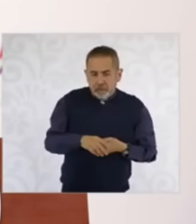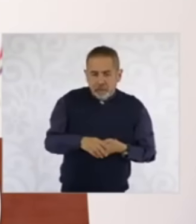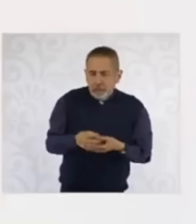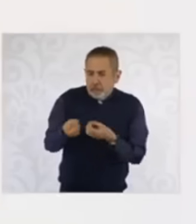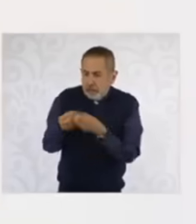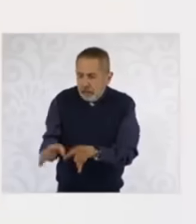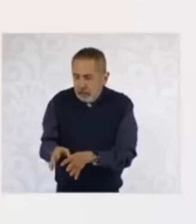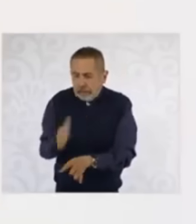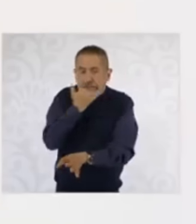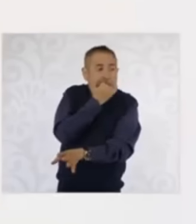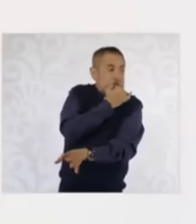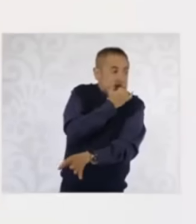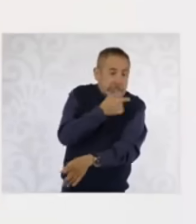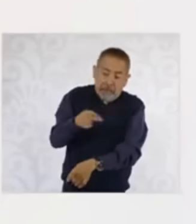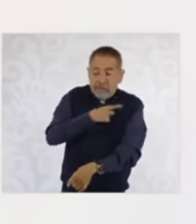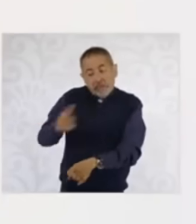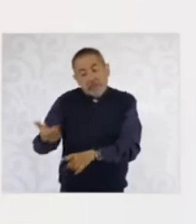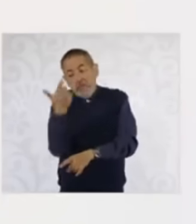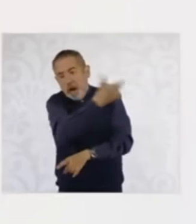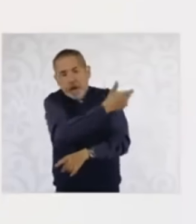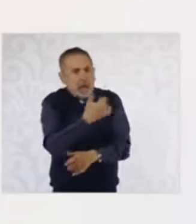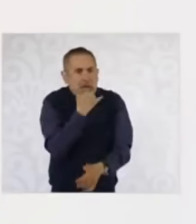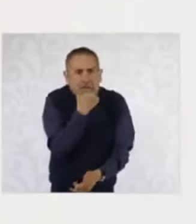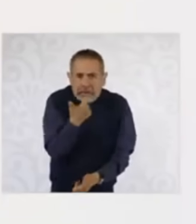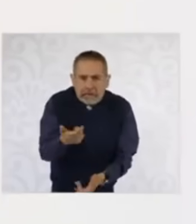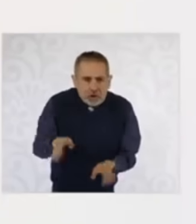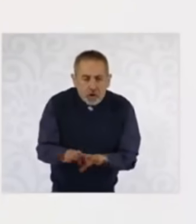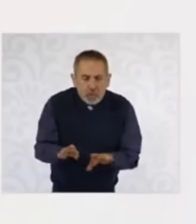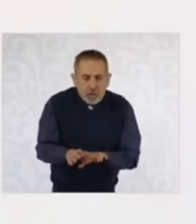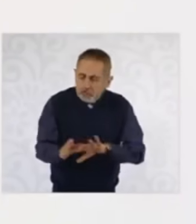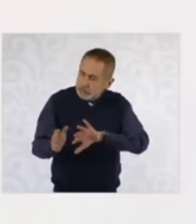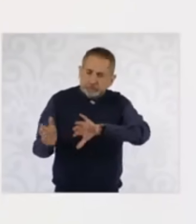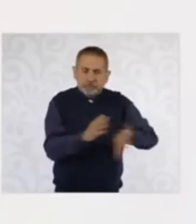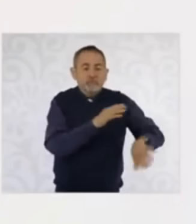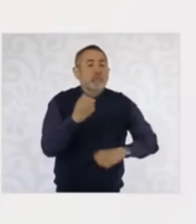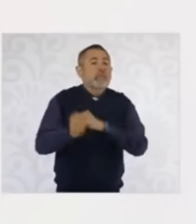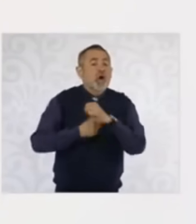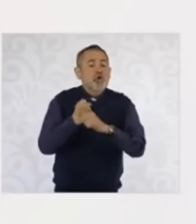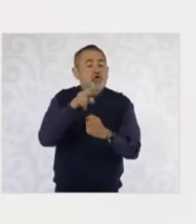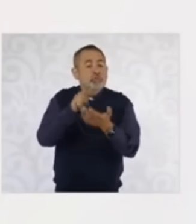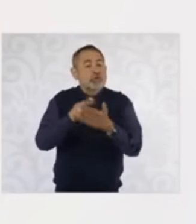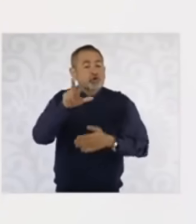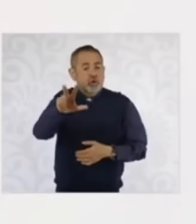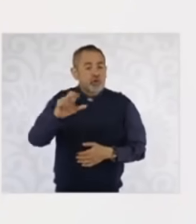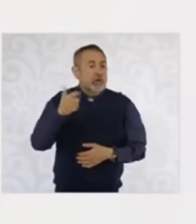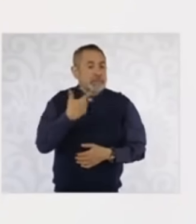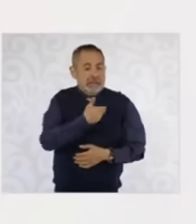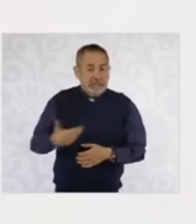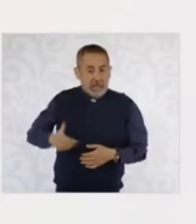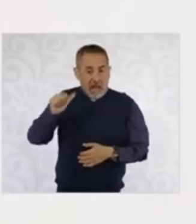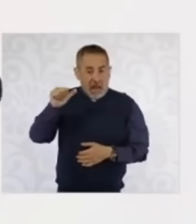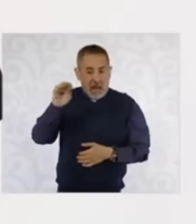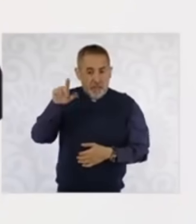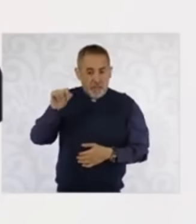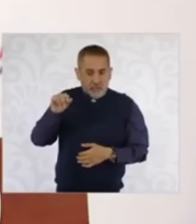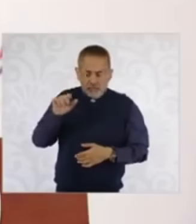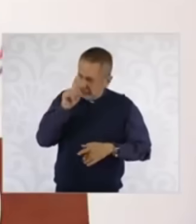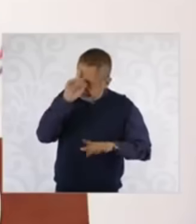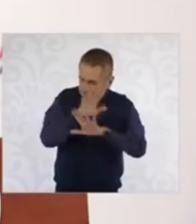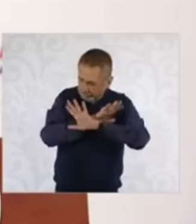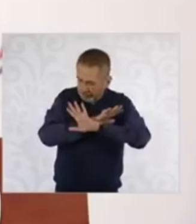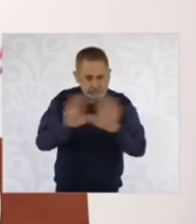chiquillo, empezó a utilizar la UMA no nada más para lo que estaba pensada, sino también para cuantificar medidas dentro de las pensiones. ¿Qué